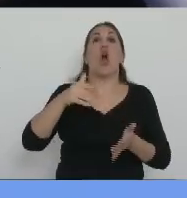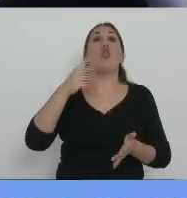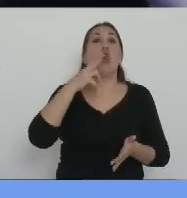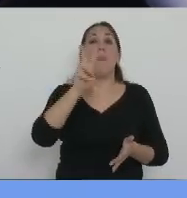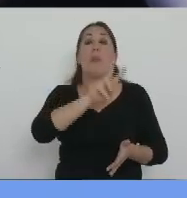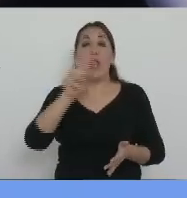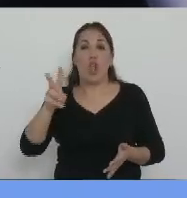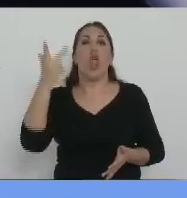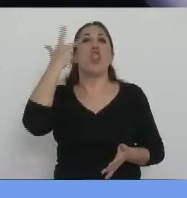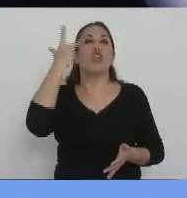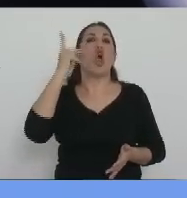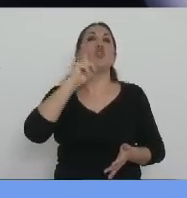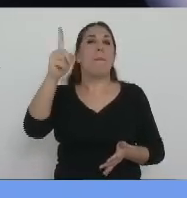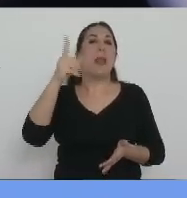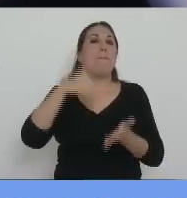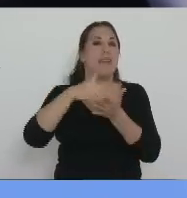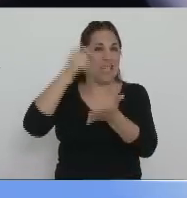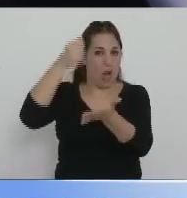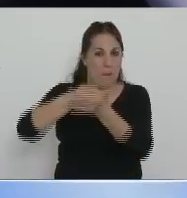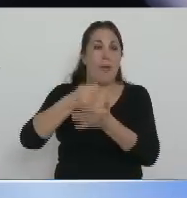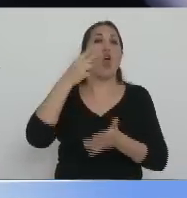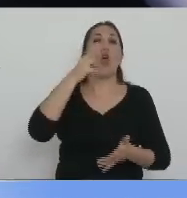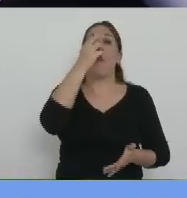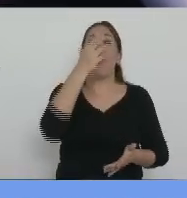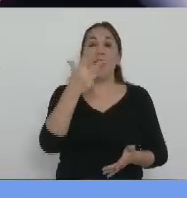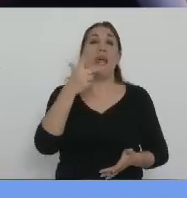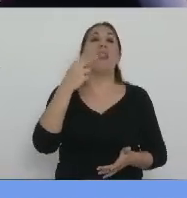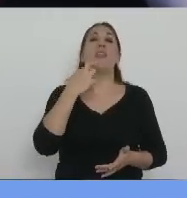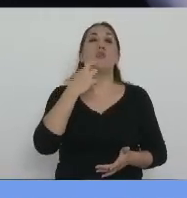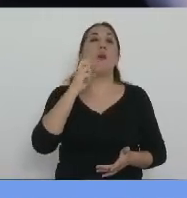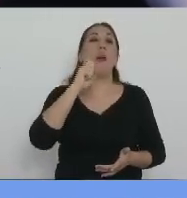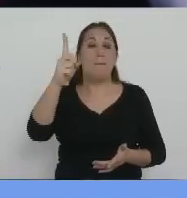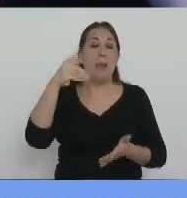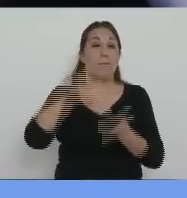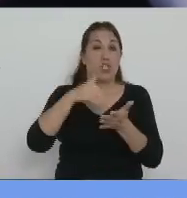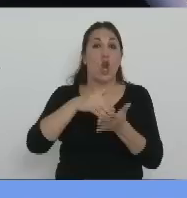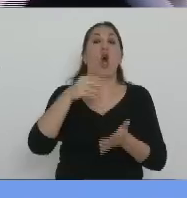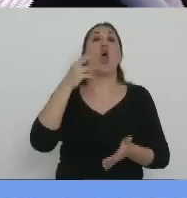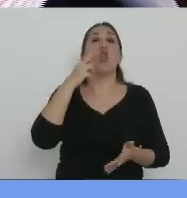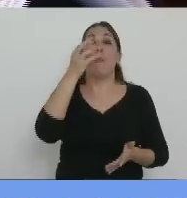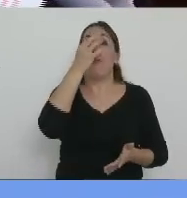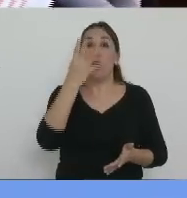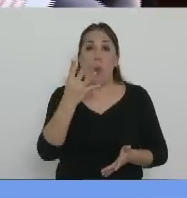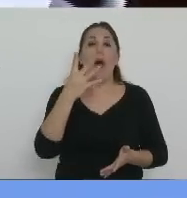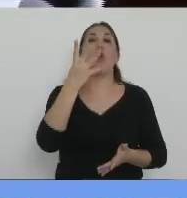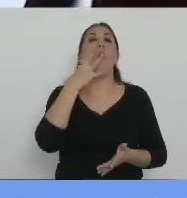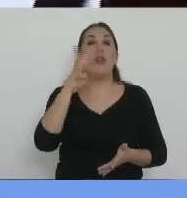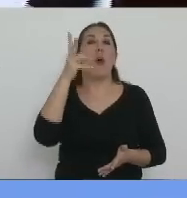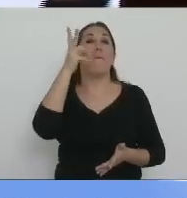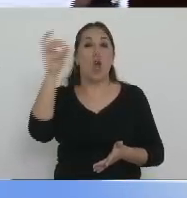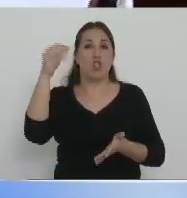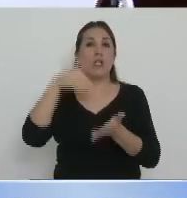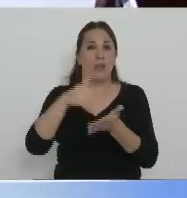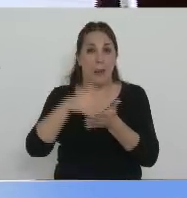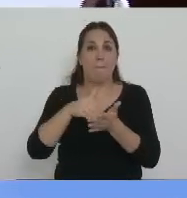18 mil millones del año 2023 19 mil y en el 2024 4 mil 800 a esto hay que